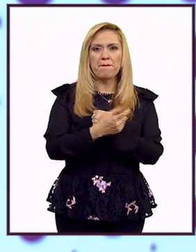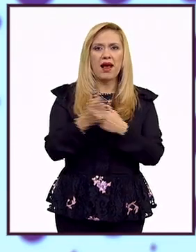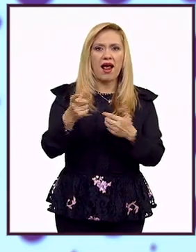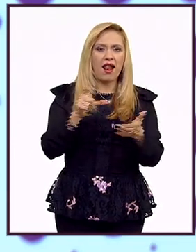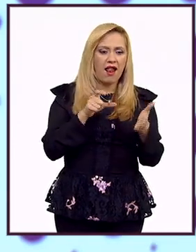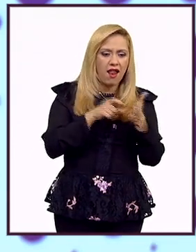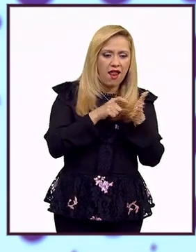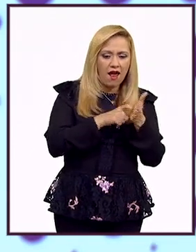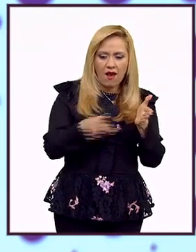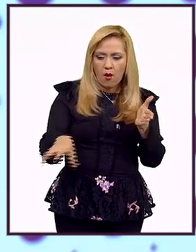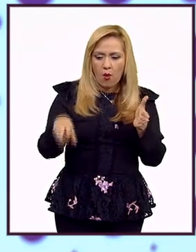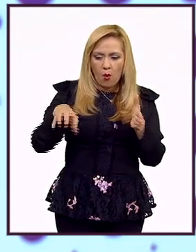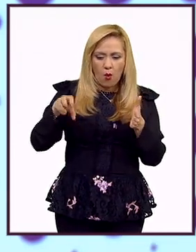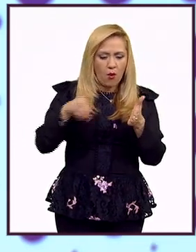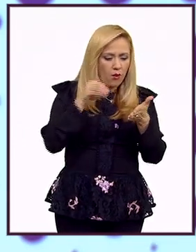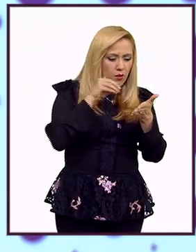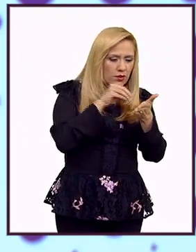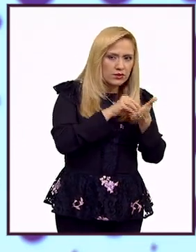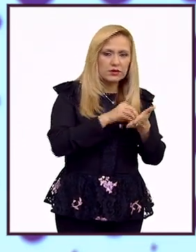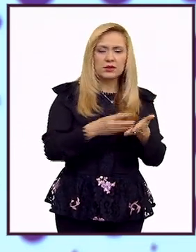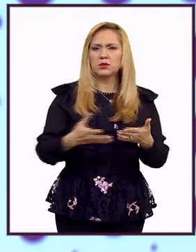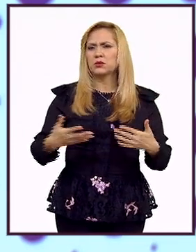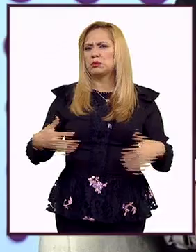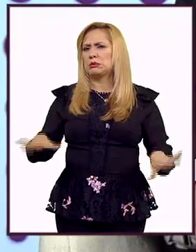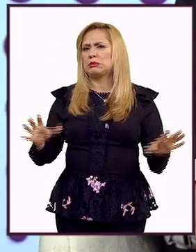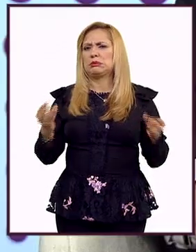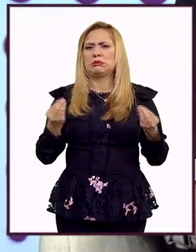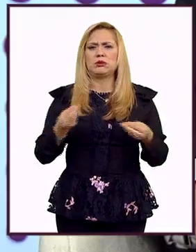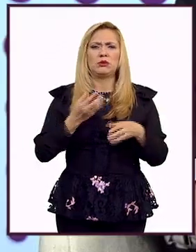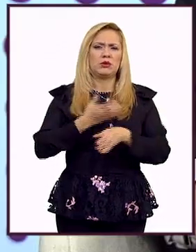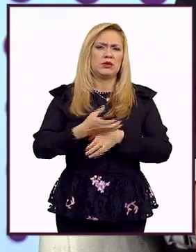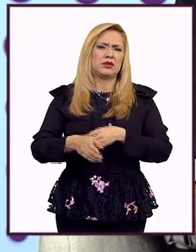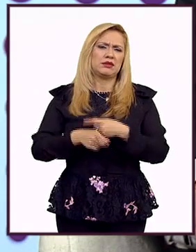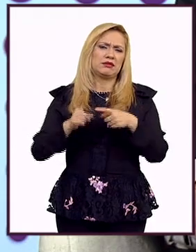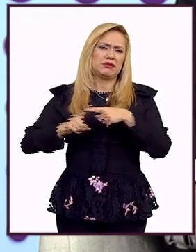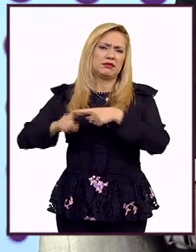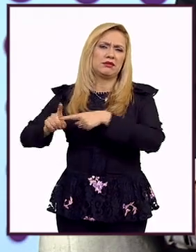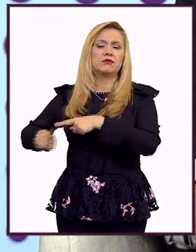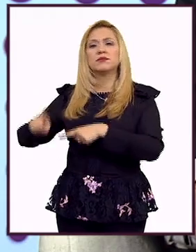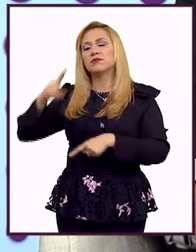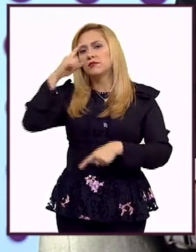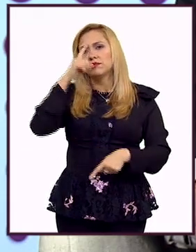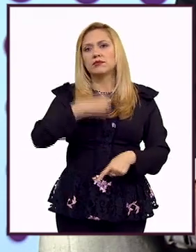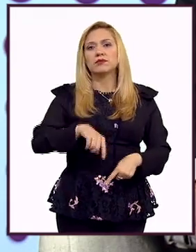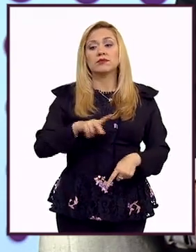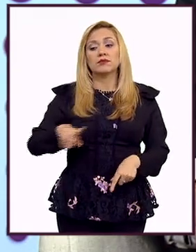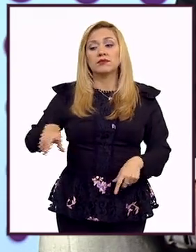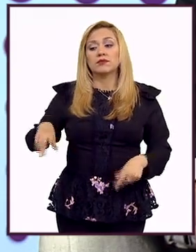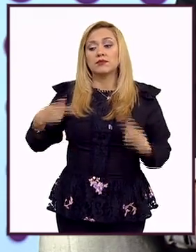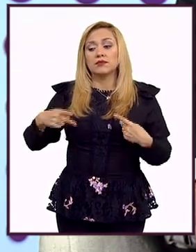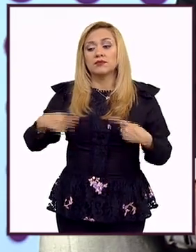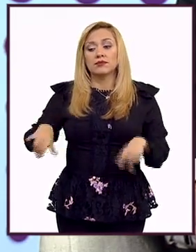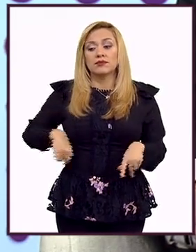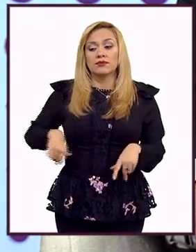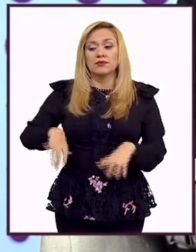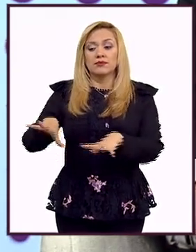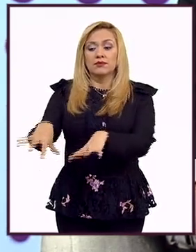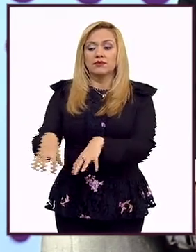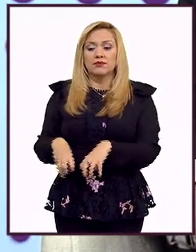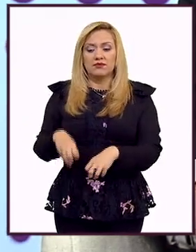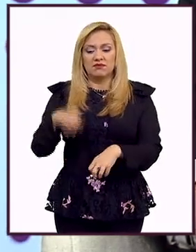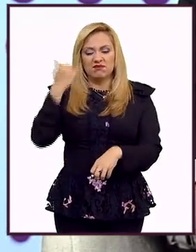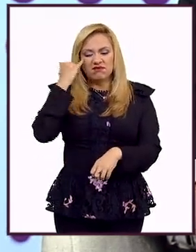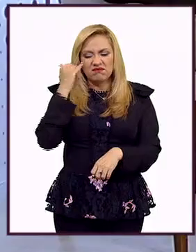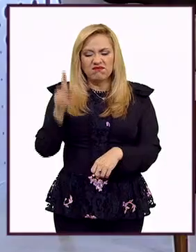ilegales. Y eso, digamos, genera un incentivo sin duda para que este tipo de actores quieran desplazar a las comunidades rurales, sean